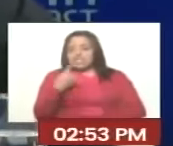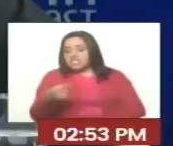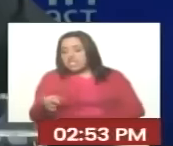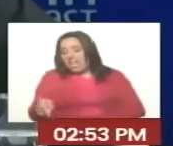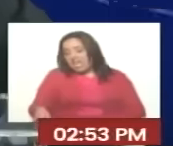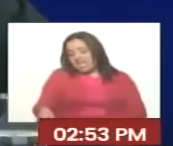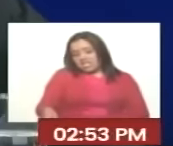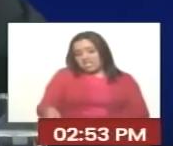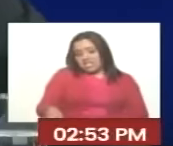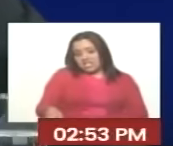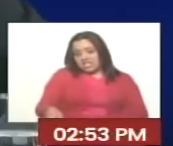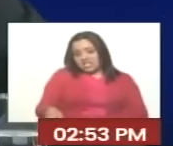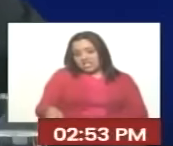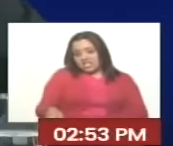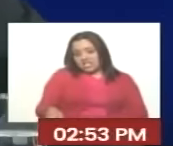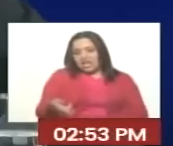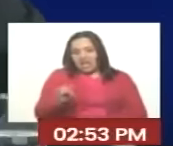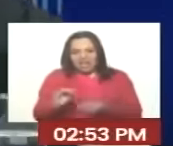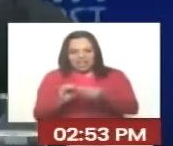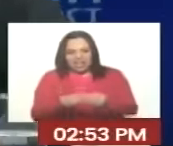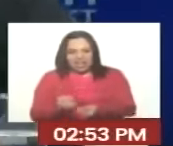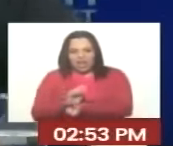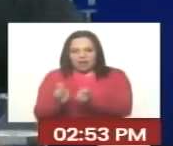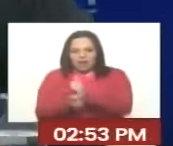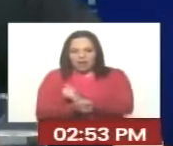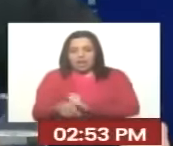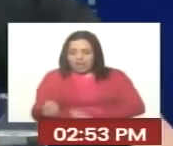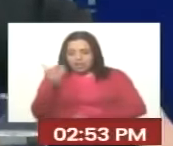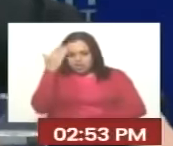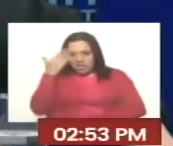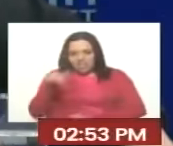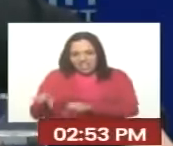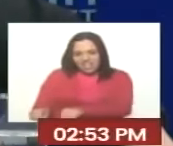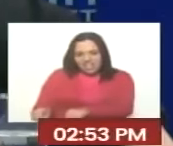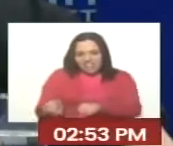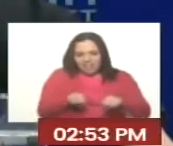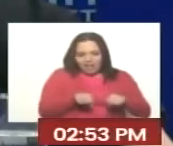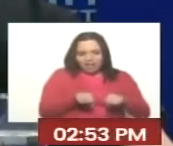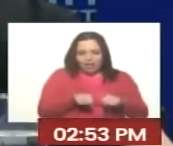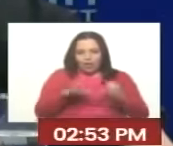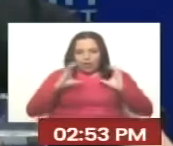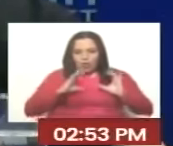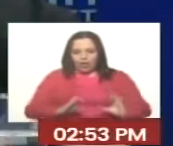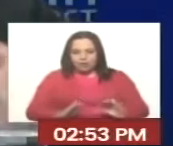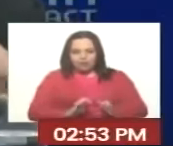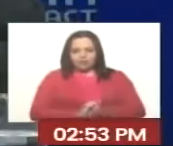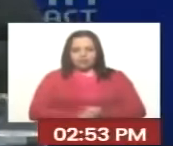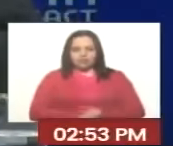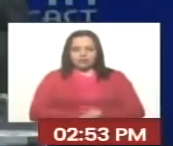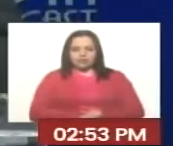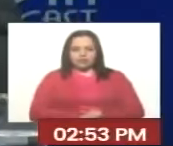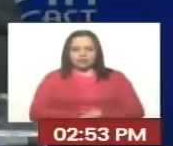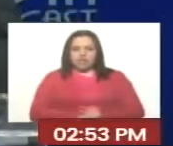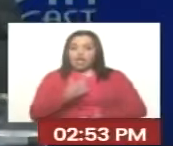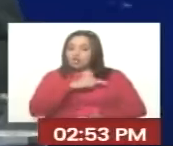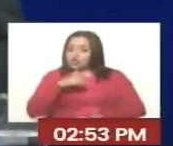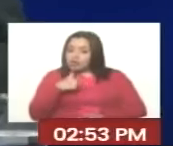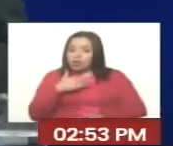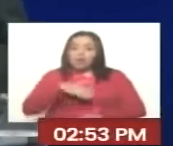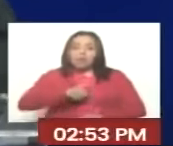aquí alteraron la escena del crimen. Ellos se dan cuenta que arrastraron el cuerpo de Carlos Molnar. Nosotros